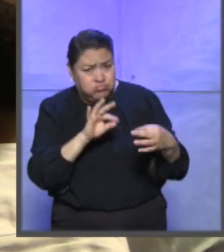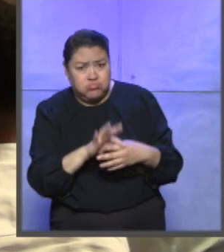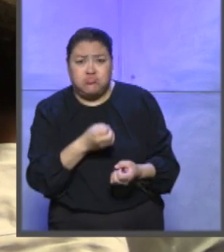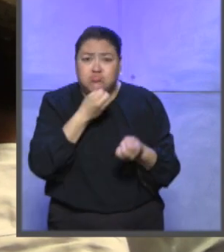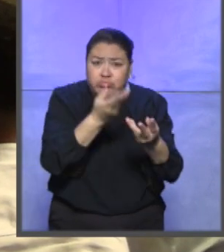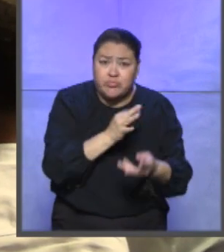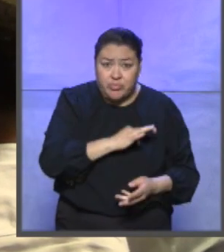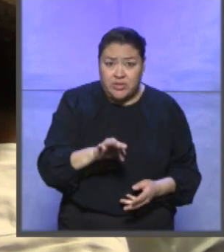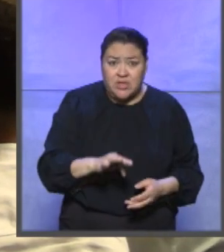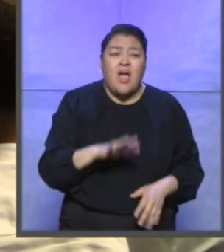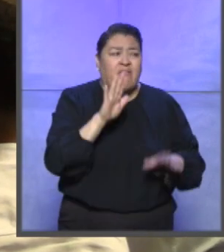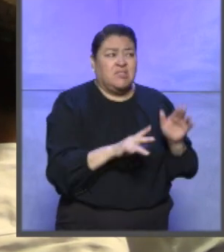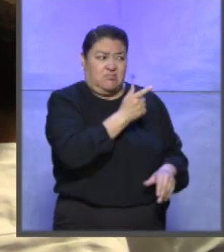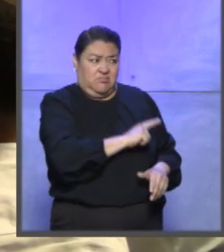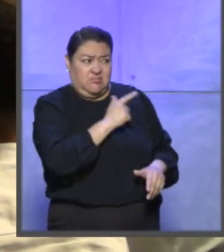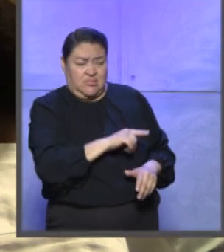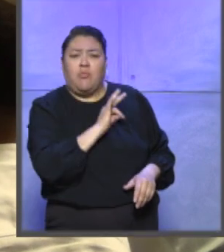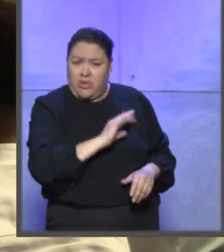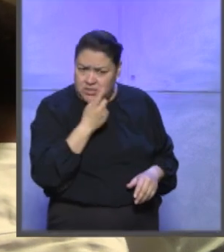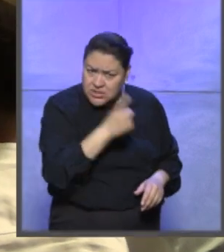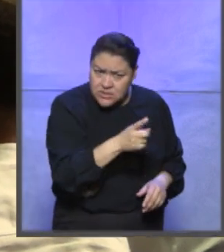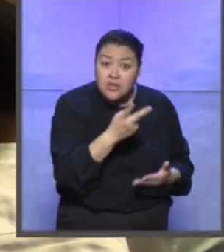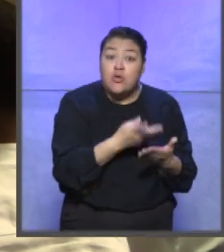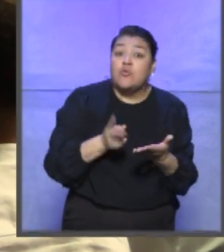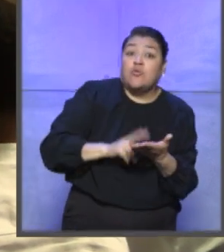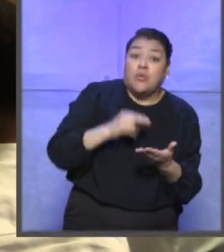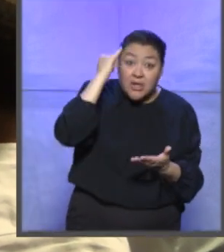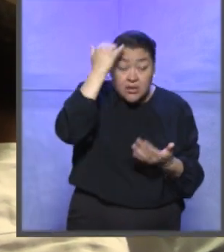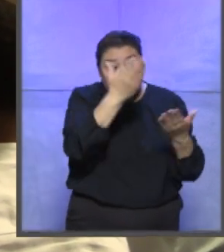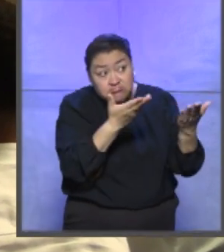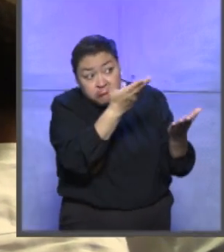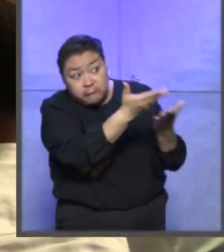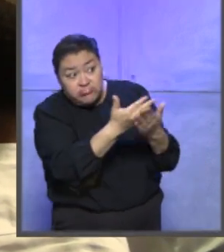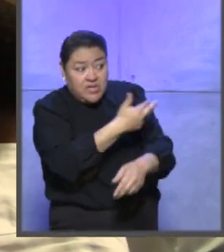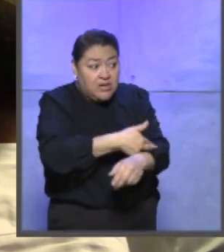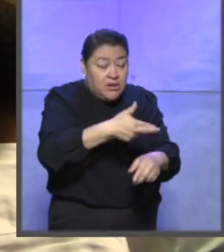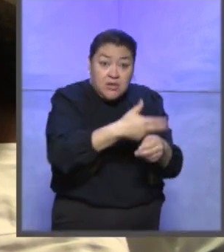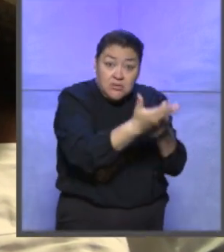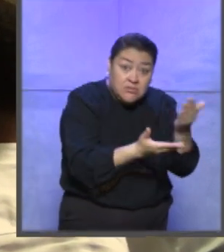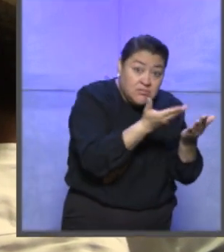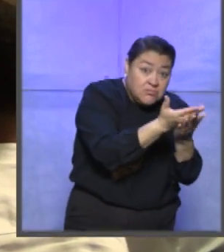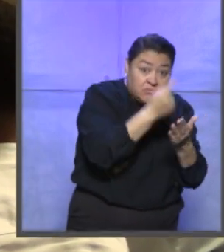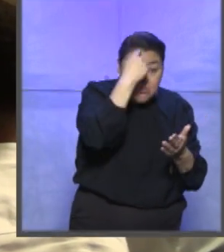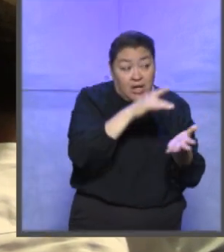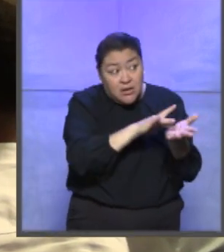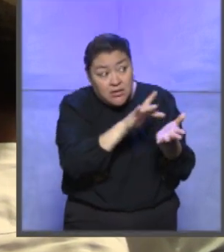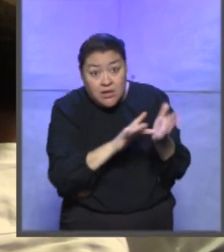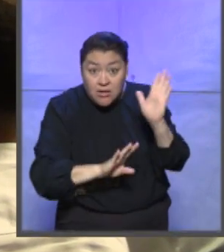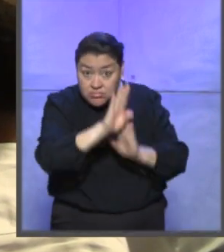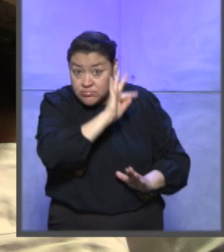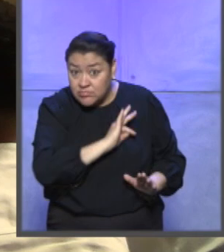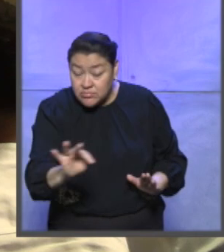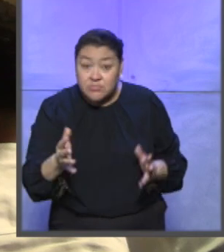este momento. Sí está bien quejarnos, pero ¿qué hacemos? ¿Qué estamos proponiendo para que esto mejore? ¿Qué acción estamos emprendiendo para que